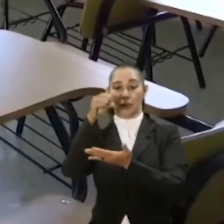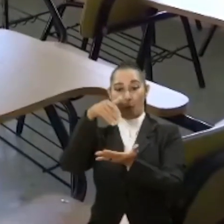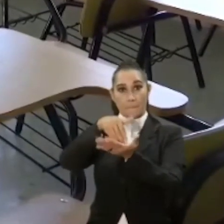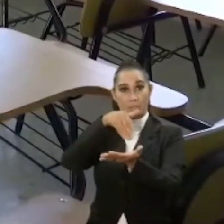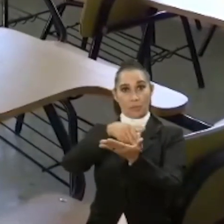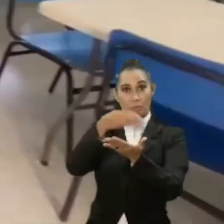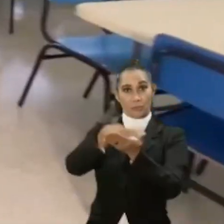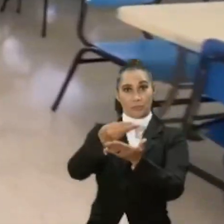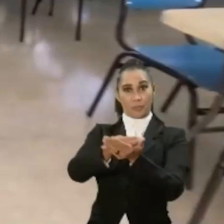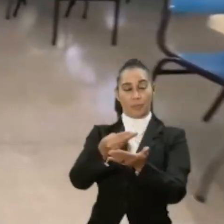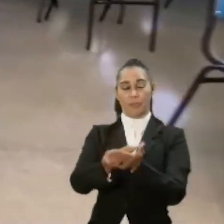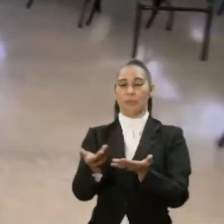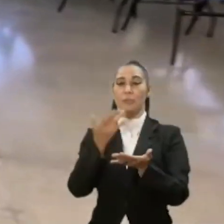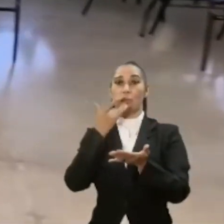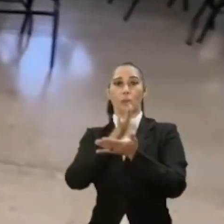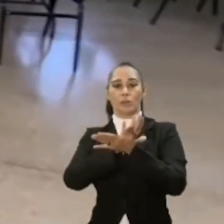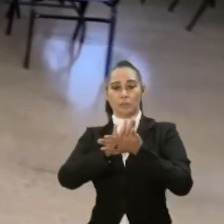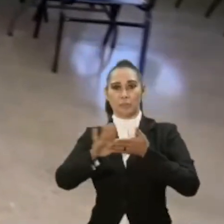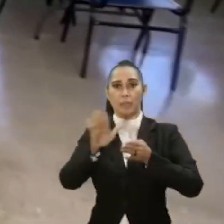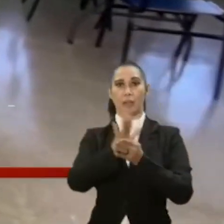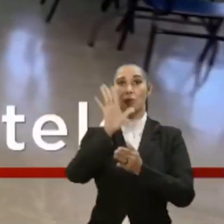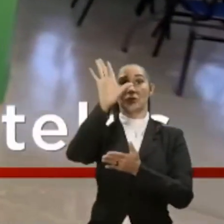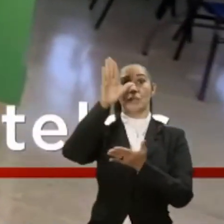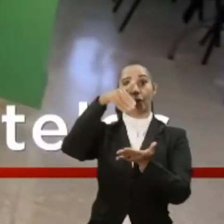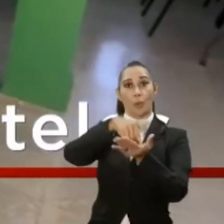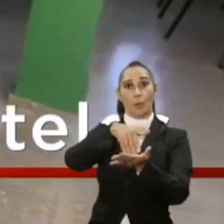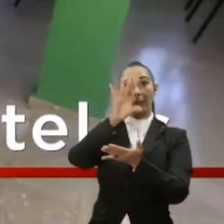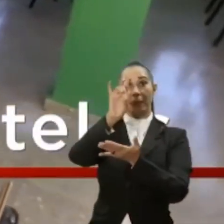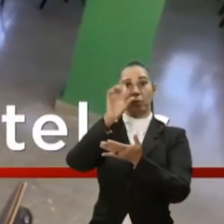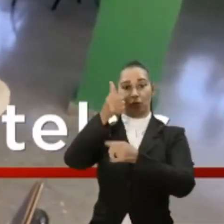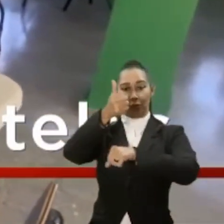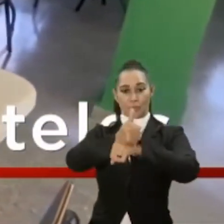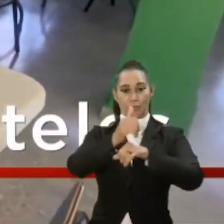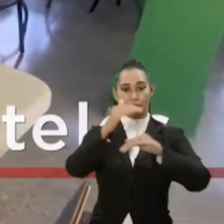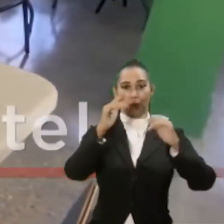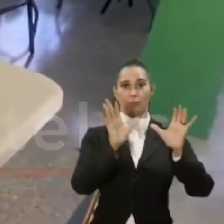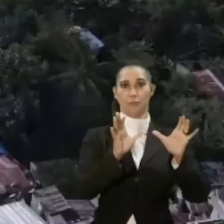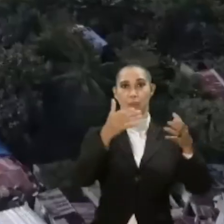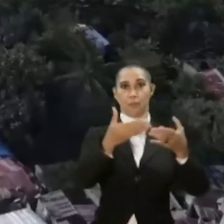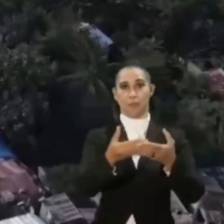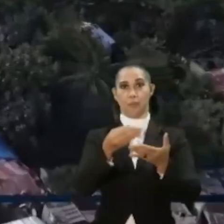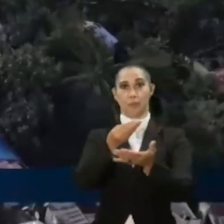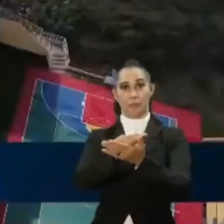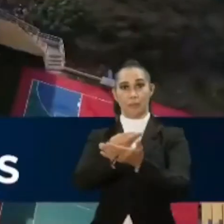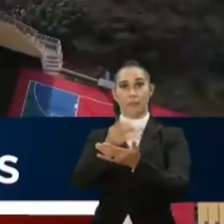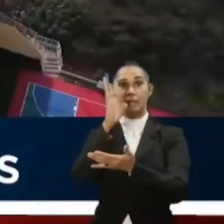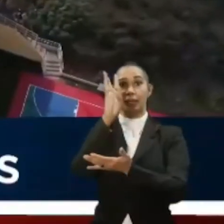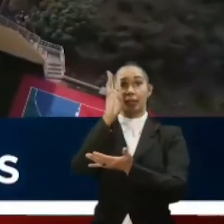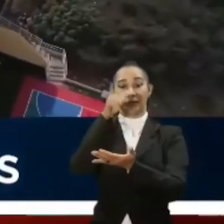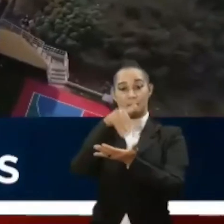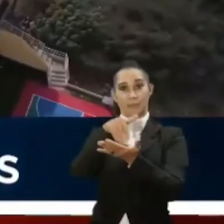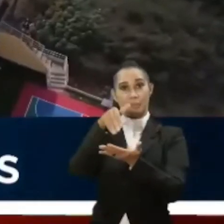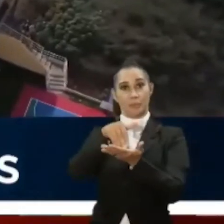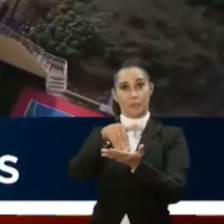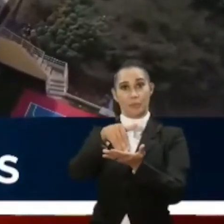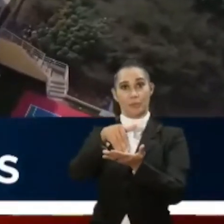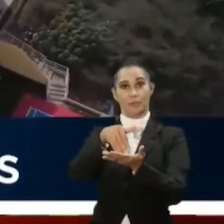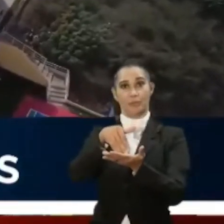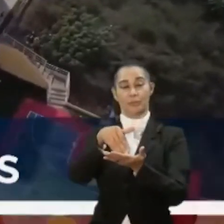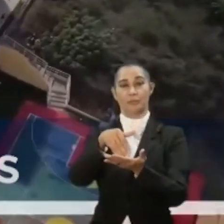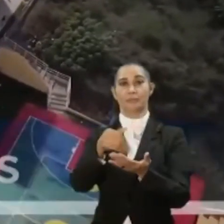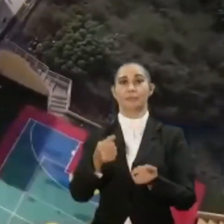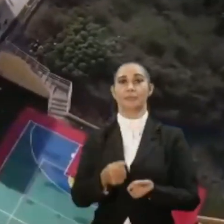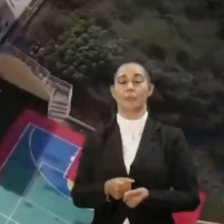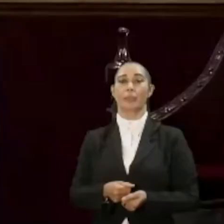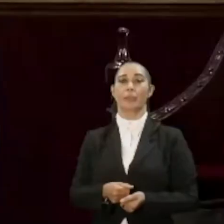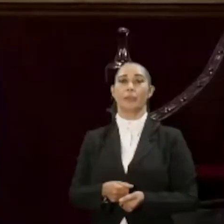intervenido en mantenimiento y rehabilitación 5.800 planteles con un monto de 6.000 millones de pesos. En